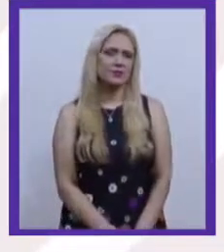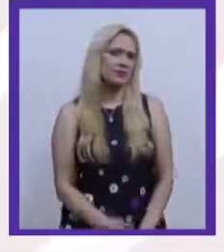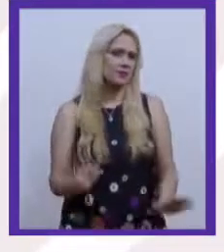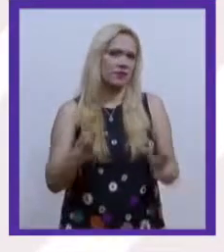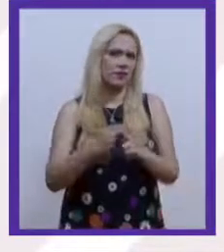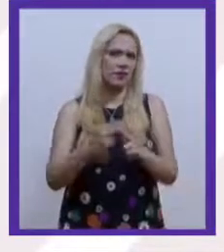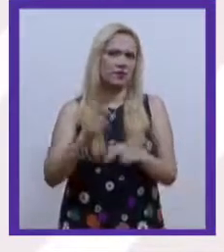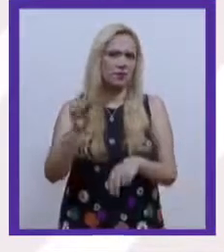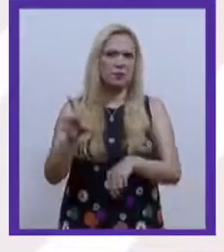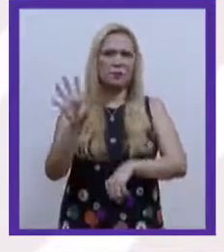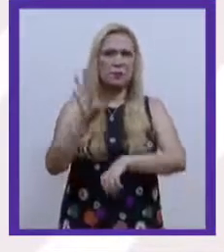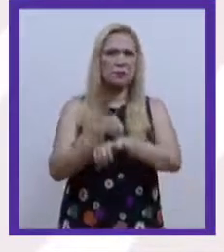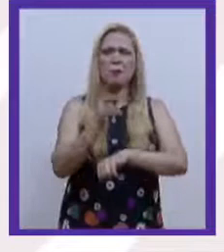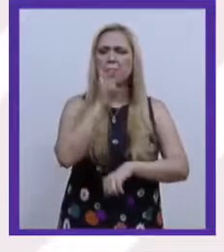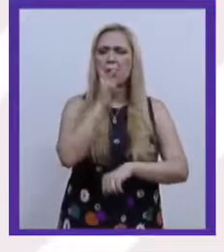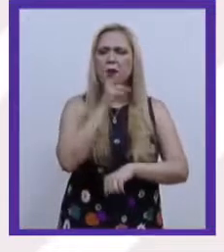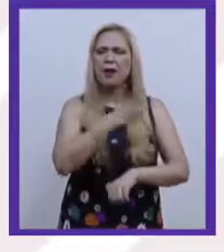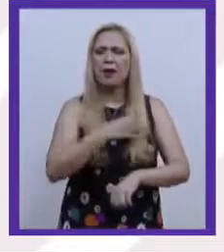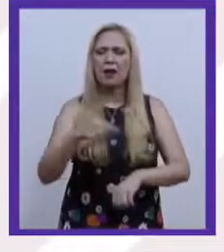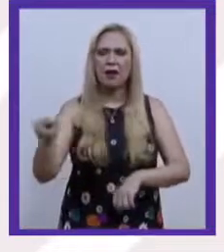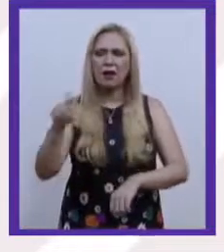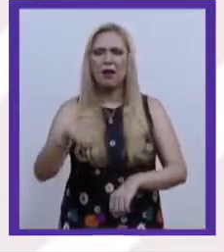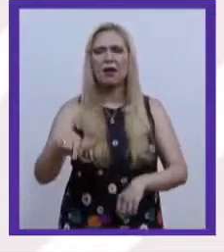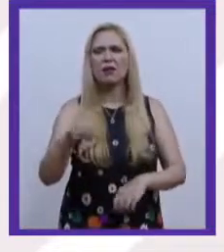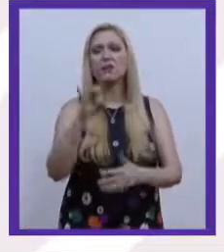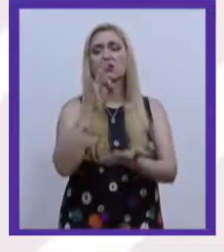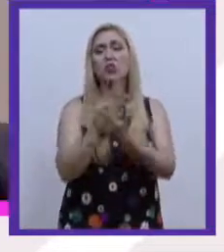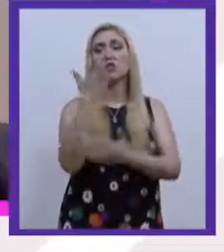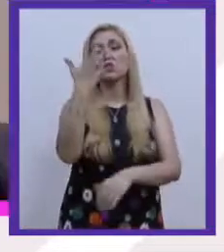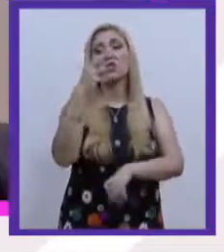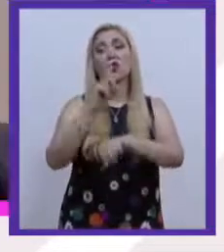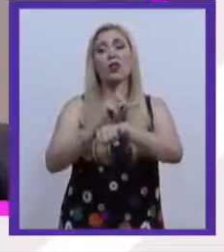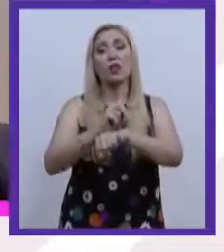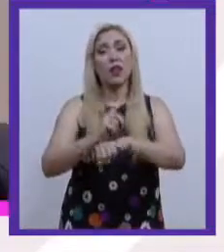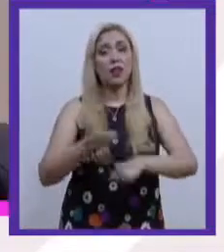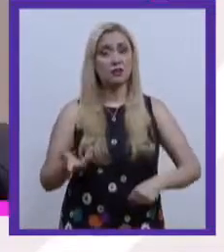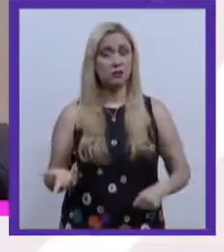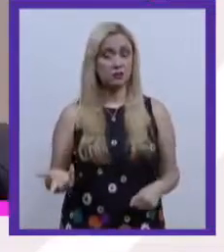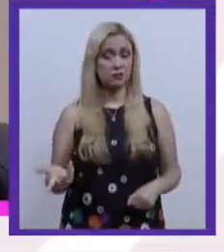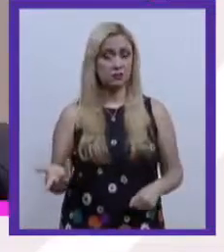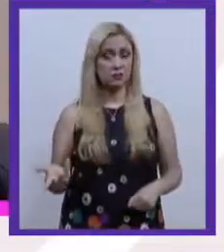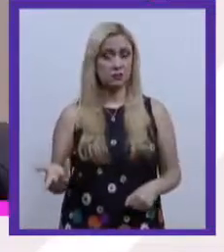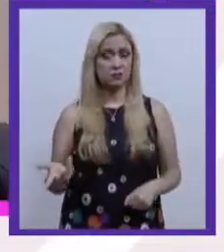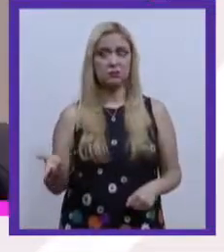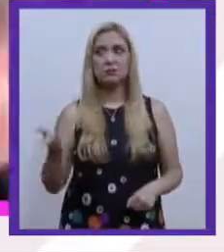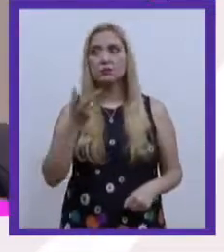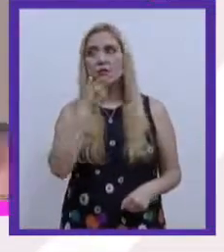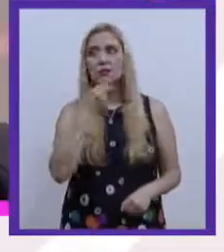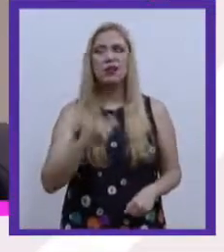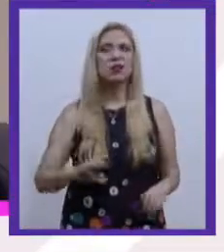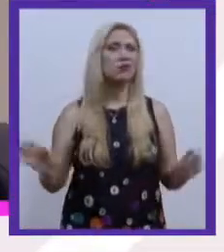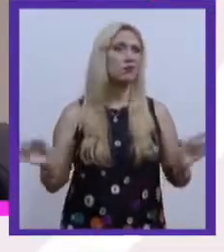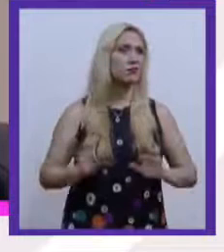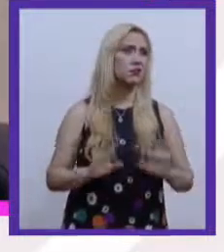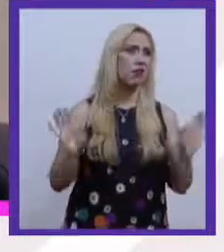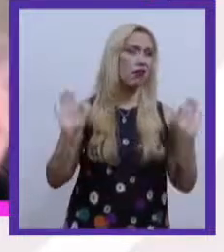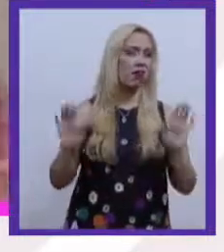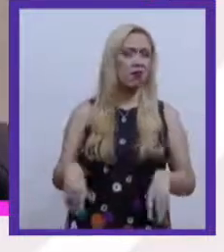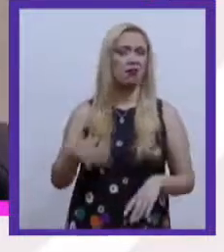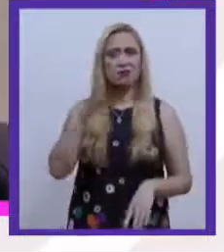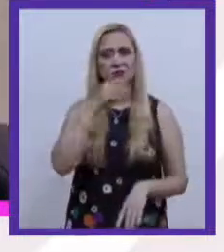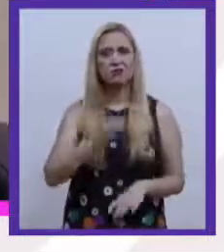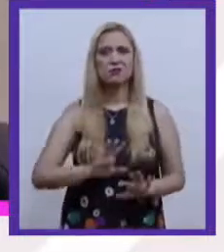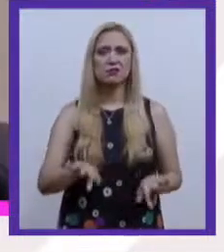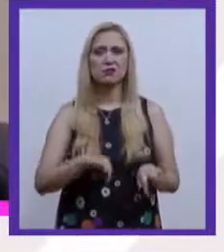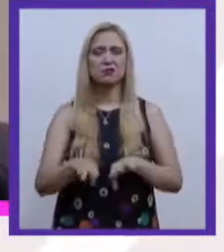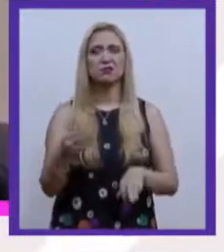propias licencias de paternidad que hoy tenemos, que solamente son 5 días, por los hombres no la están tomando tampoco. O sea, formalmente sí se hizo